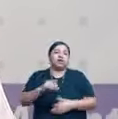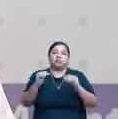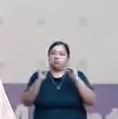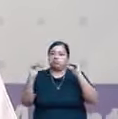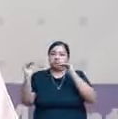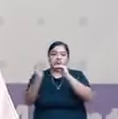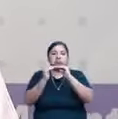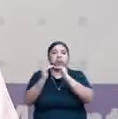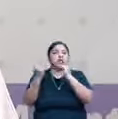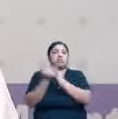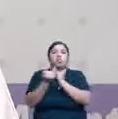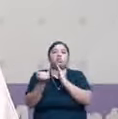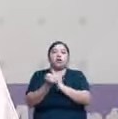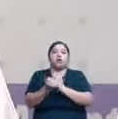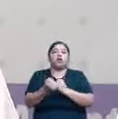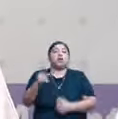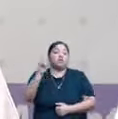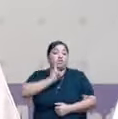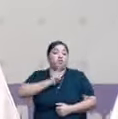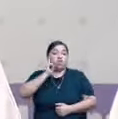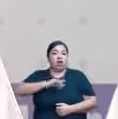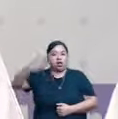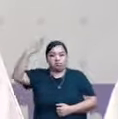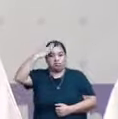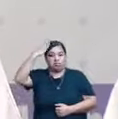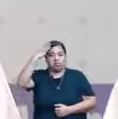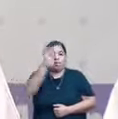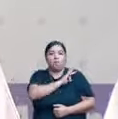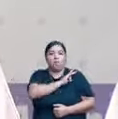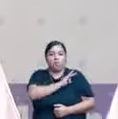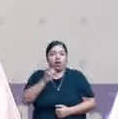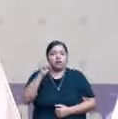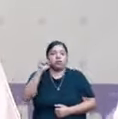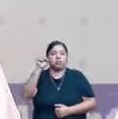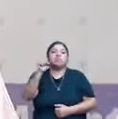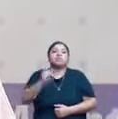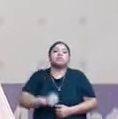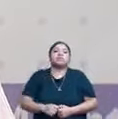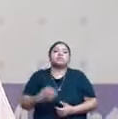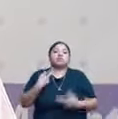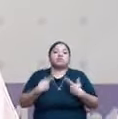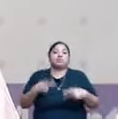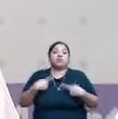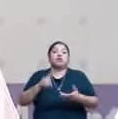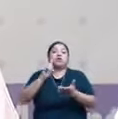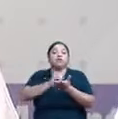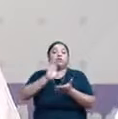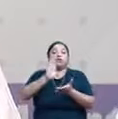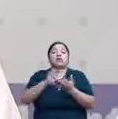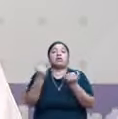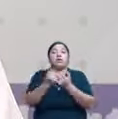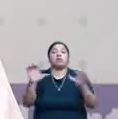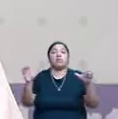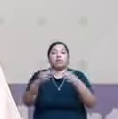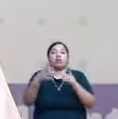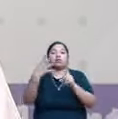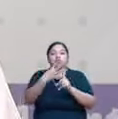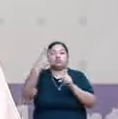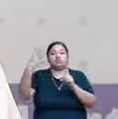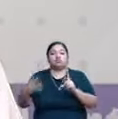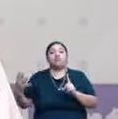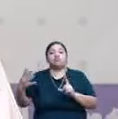los hogares con liderazgo de mujer, personas con discapacidad y a la comunidad LGBTI. Fomentaré